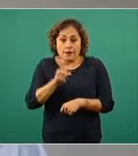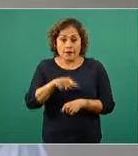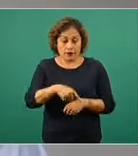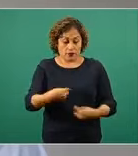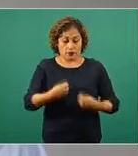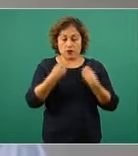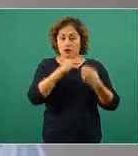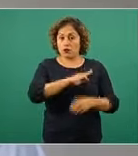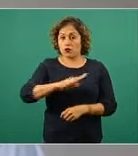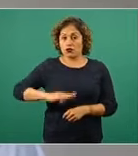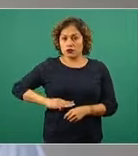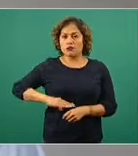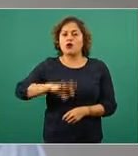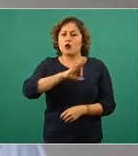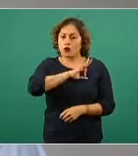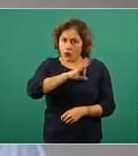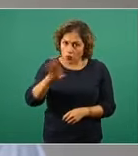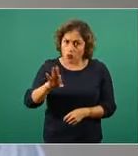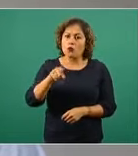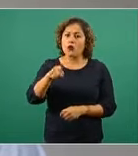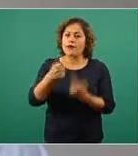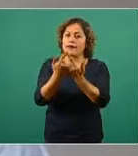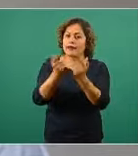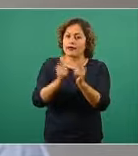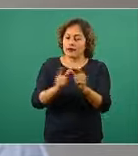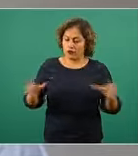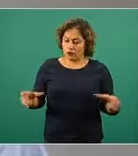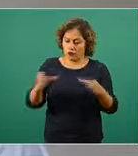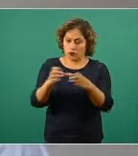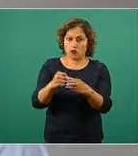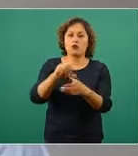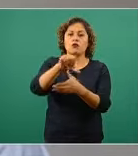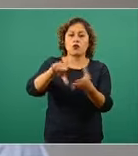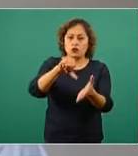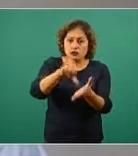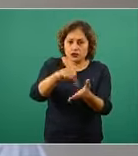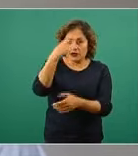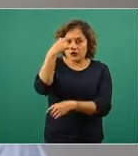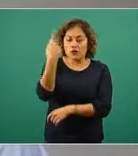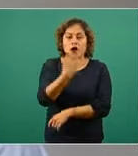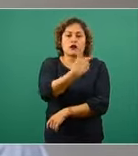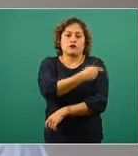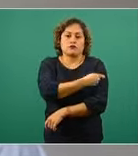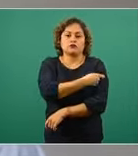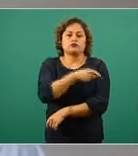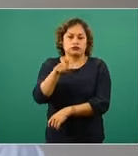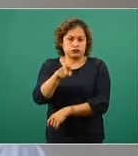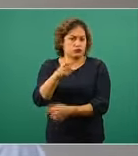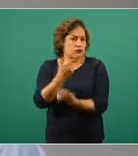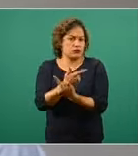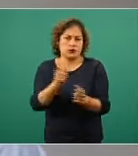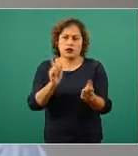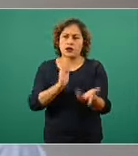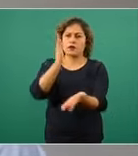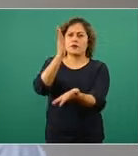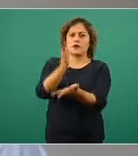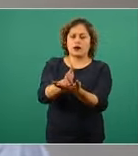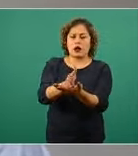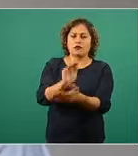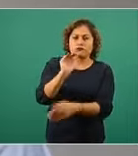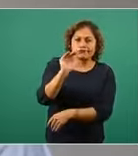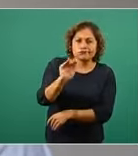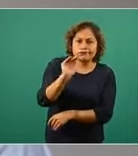pueden acercarse a estos puntos de vacunación, pueden acercarse con el área de registro. Toda brigada Correcaminos tiene